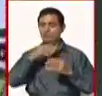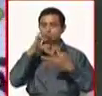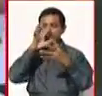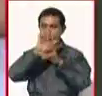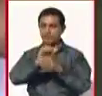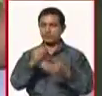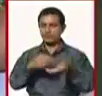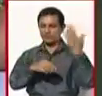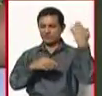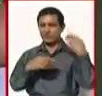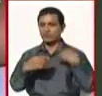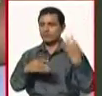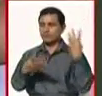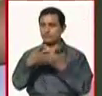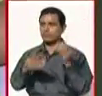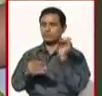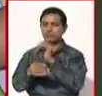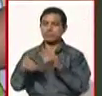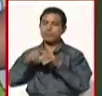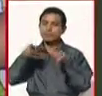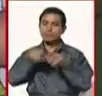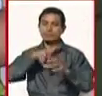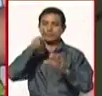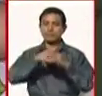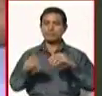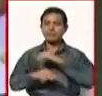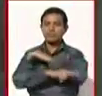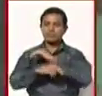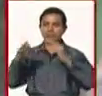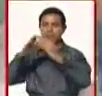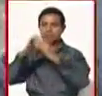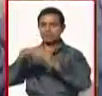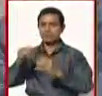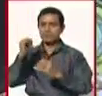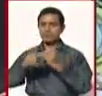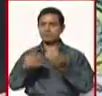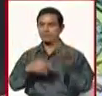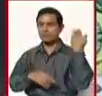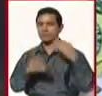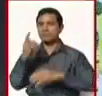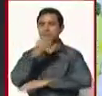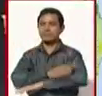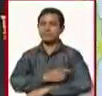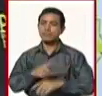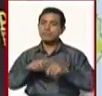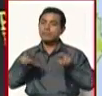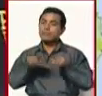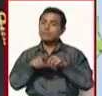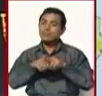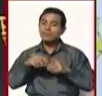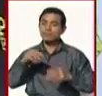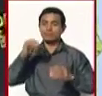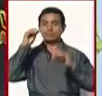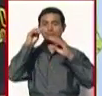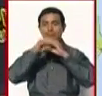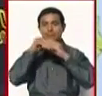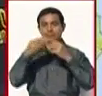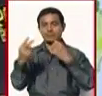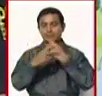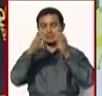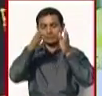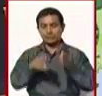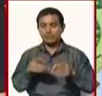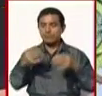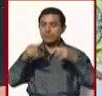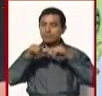en Palma Sola por el delito de robo. También participó en robos a domicilios en los últimos días. Pero además el tesorero, mientras él se